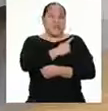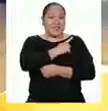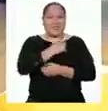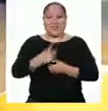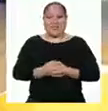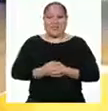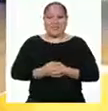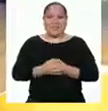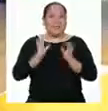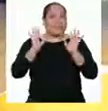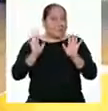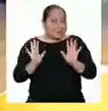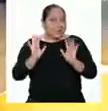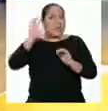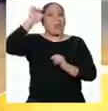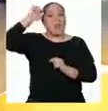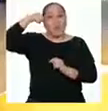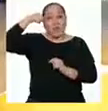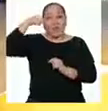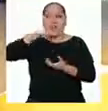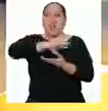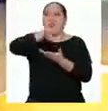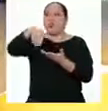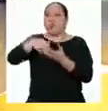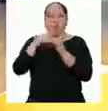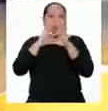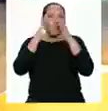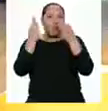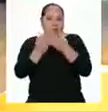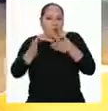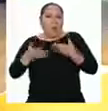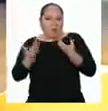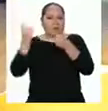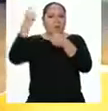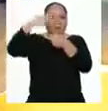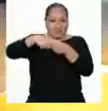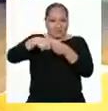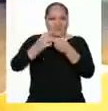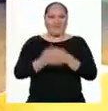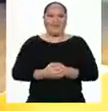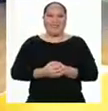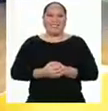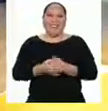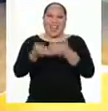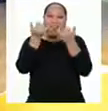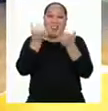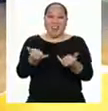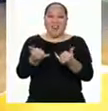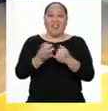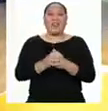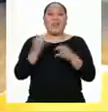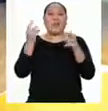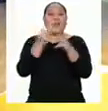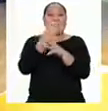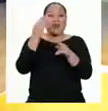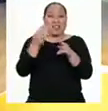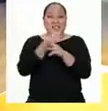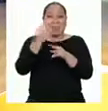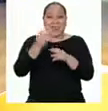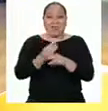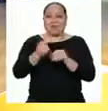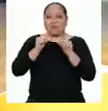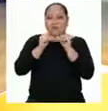secundaria. Pero recuerda que toda la familia puede acompañarnos. Hoy, en el área de matemática,